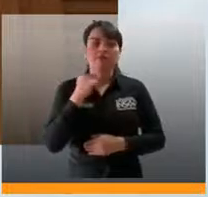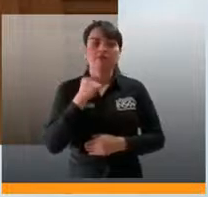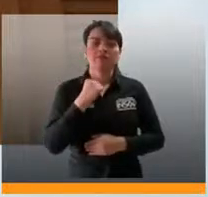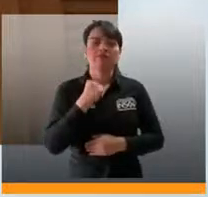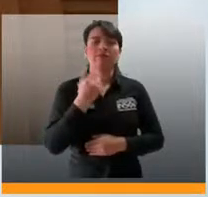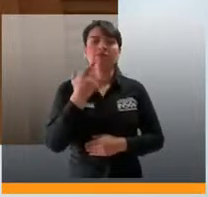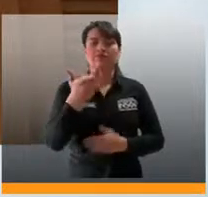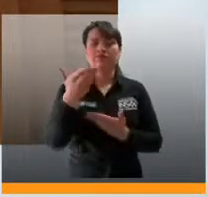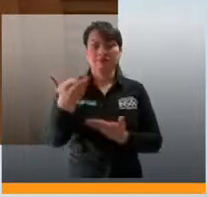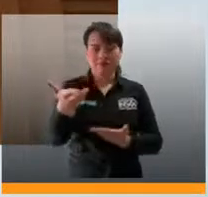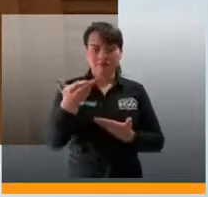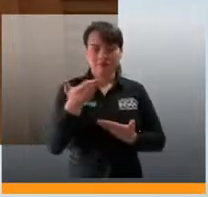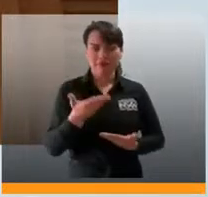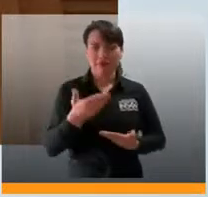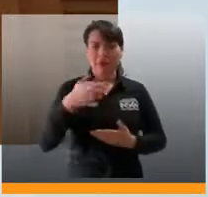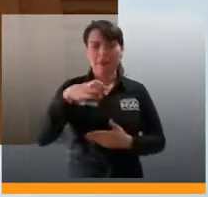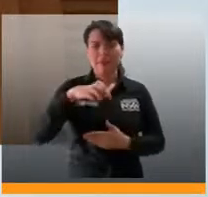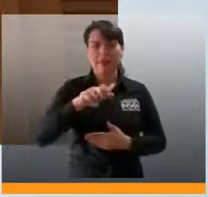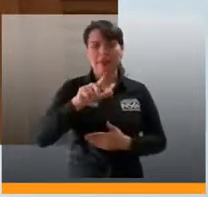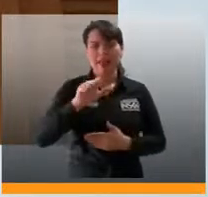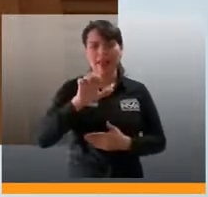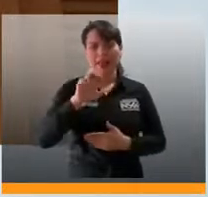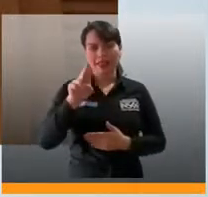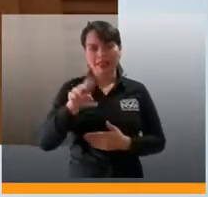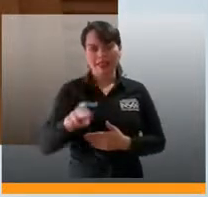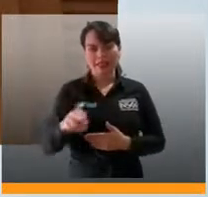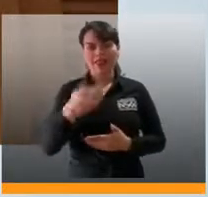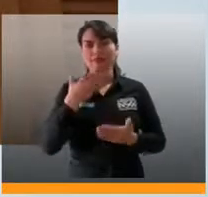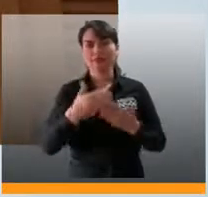y bienvenido, padre Peláez, muy buenos días.